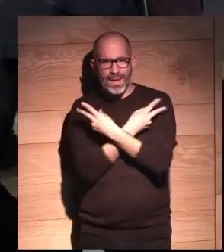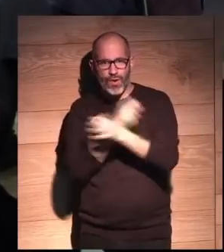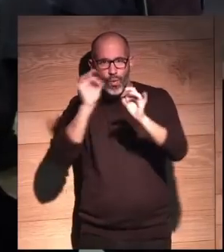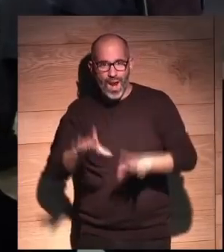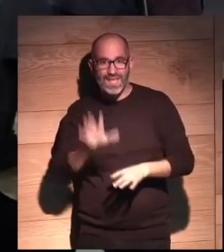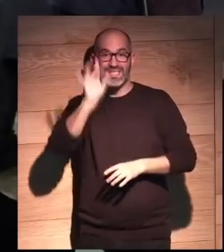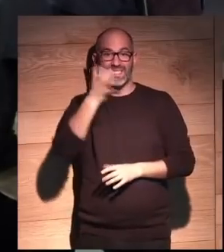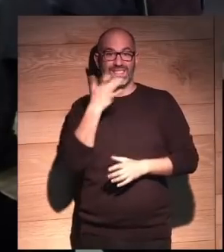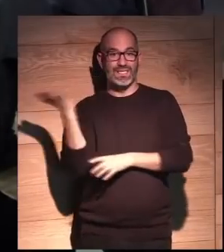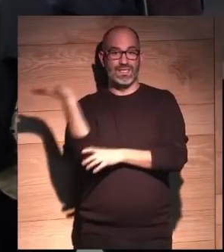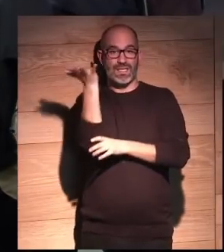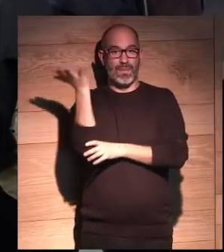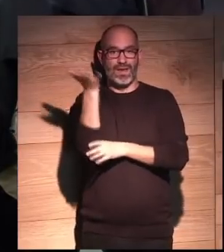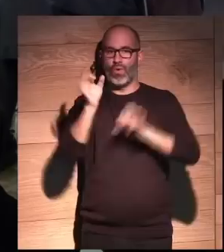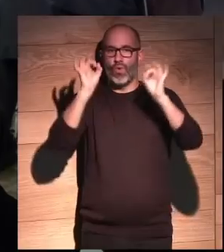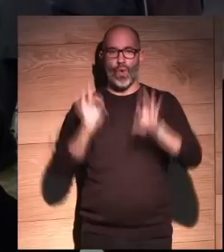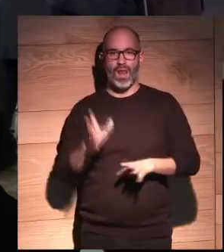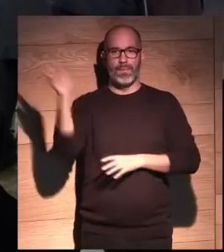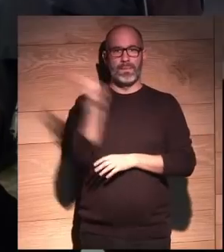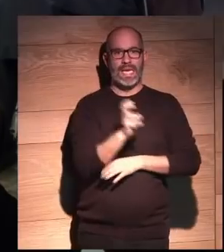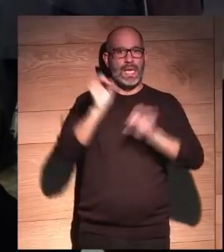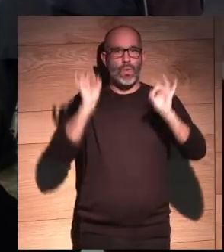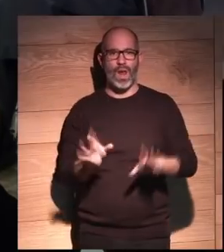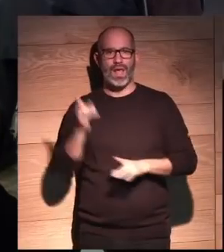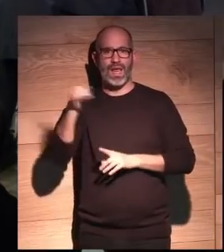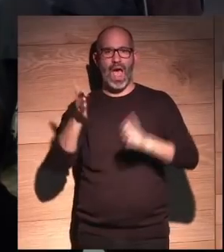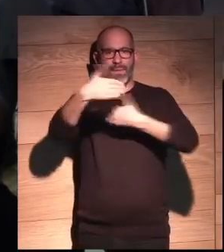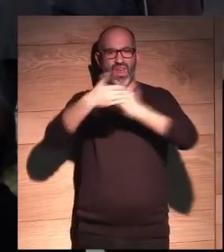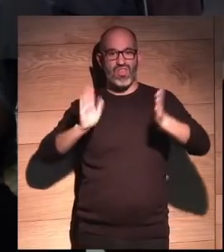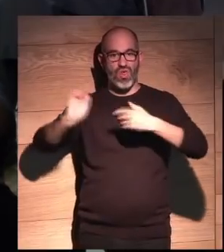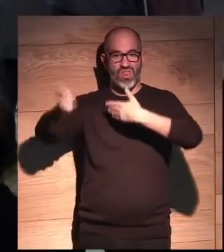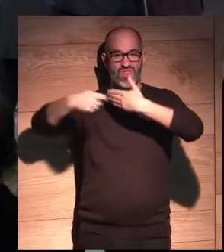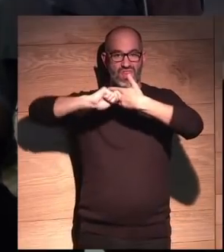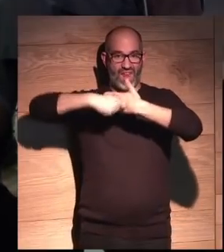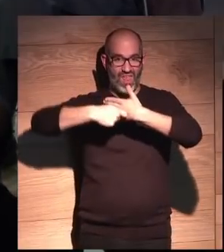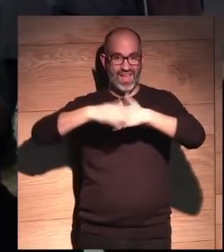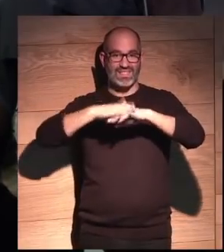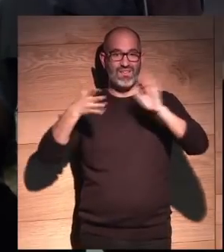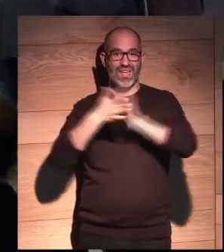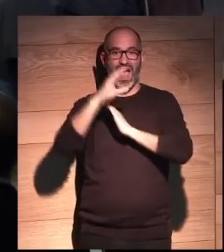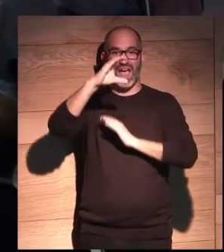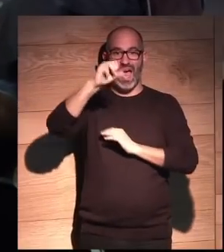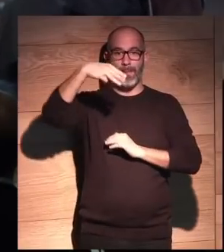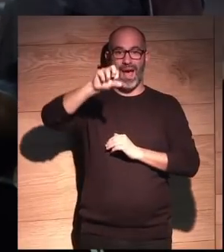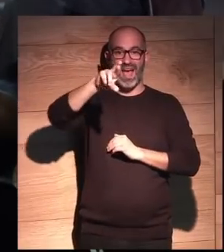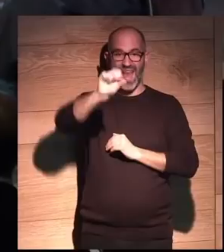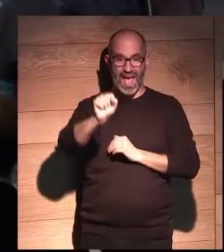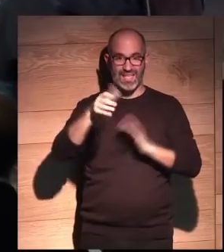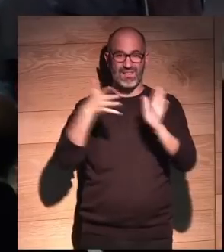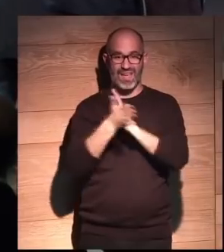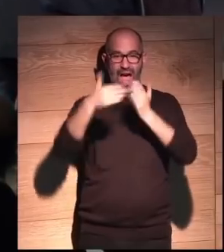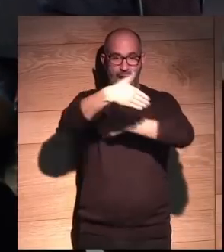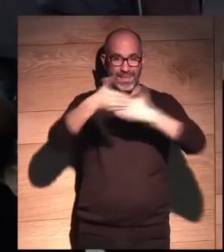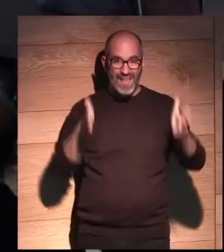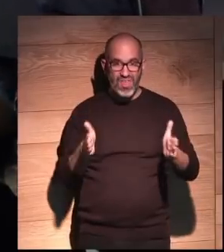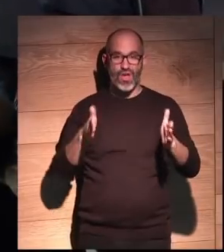te trae el jamón y las gambas es camarero, claro, que es el que sale de una habitación cerrada. Cámara es una habitación que